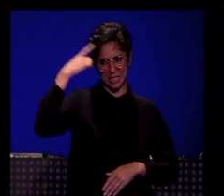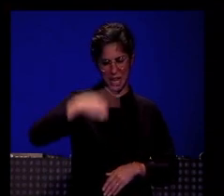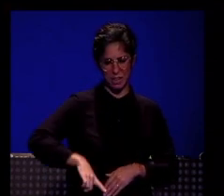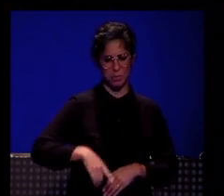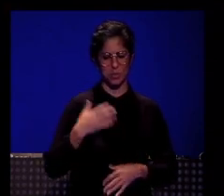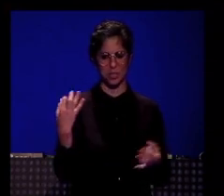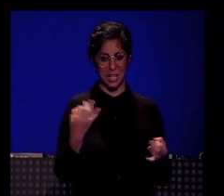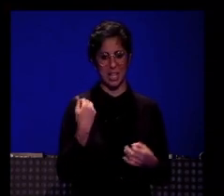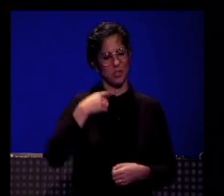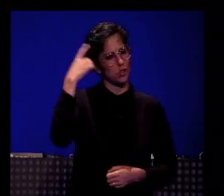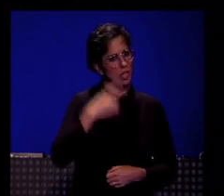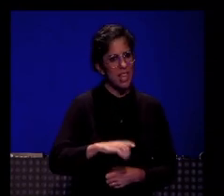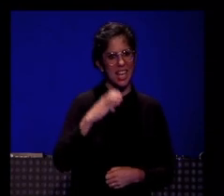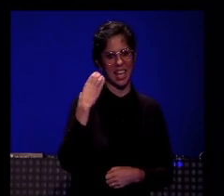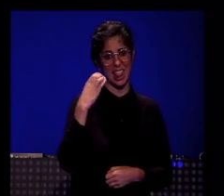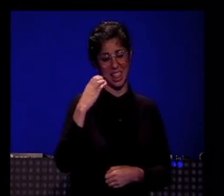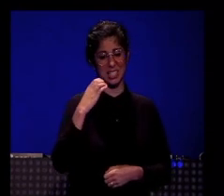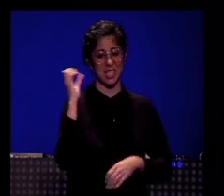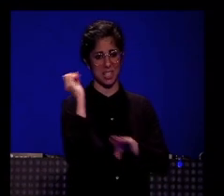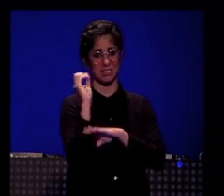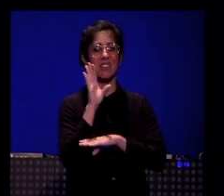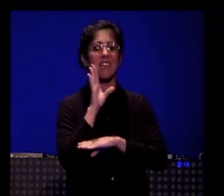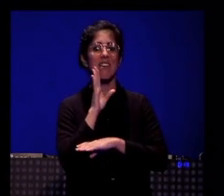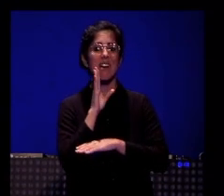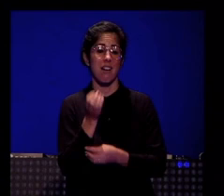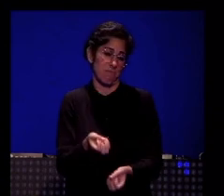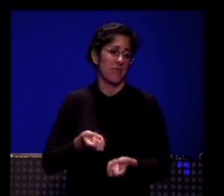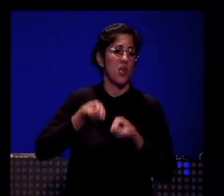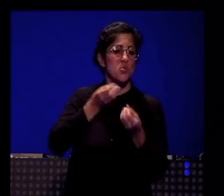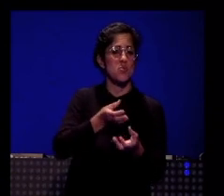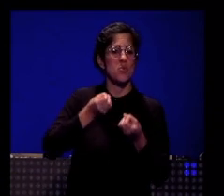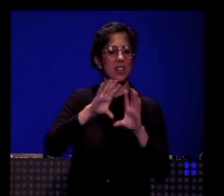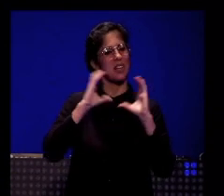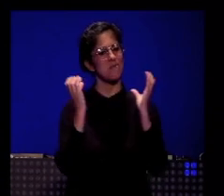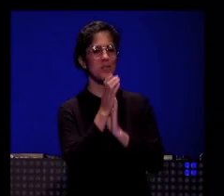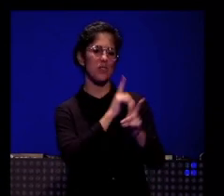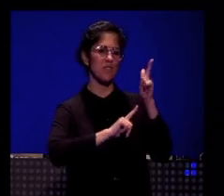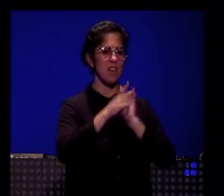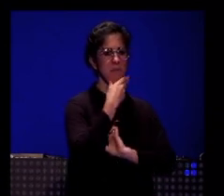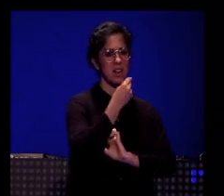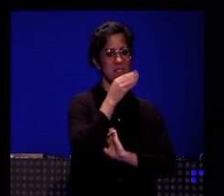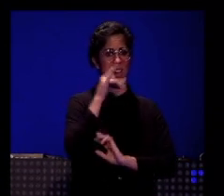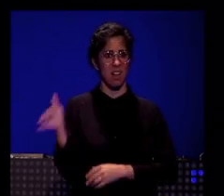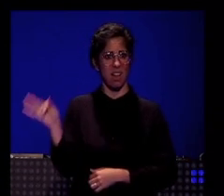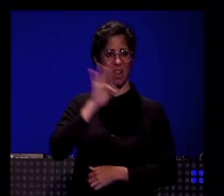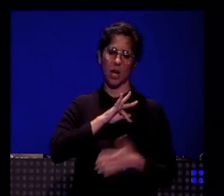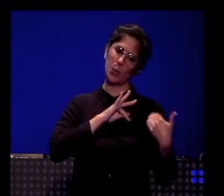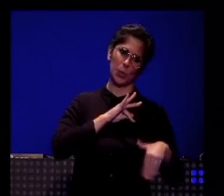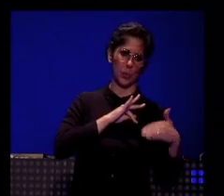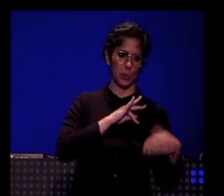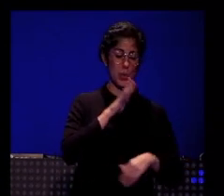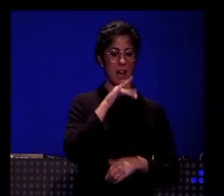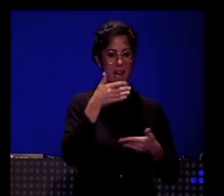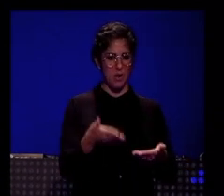difícil vale porque él viene nos cuenta qué tal ha viajado por el mundo y la maravilla que es viajar el ala del lado positivo